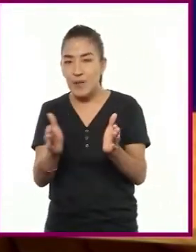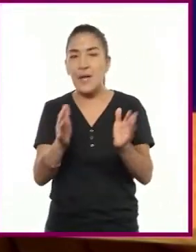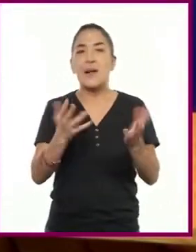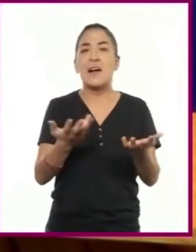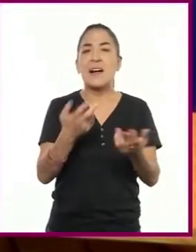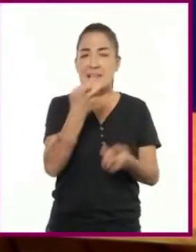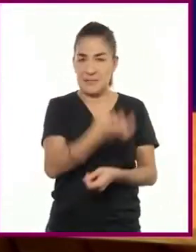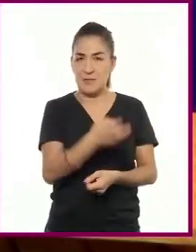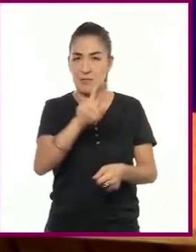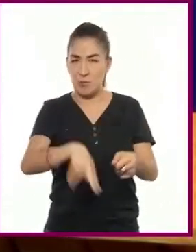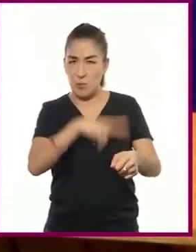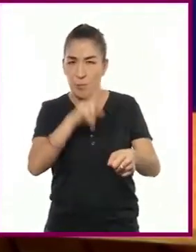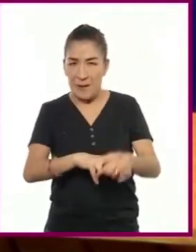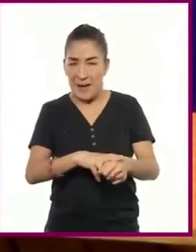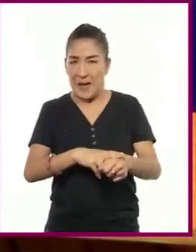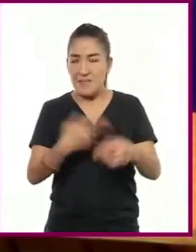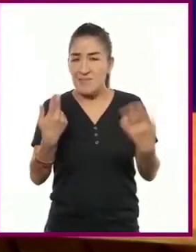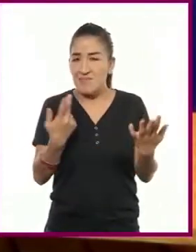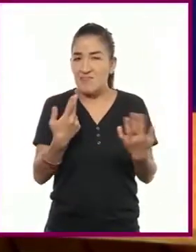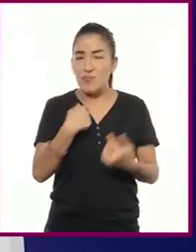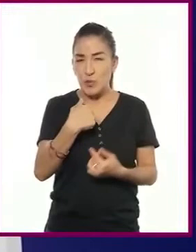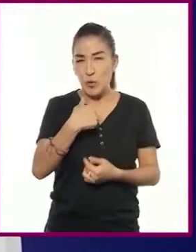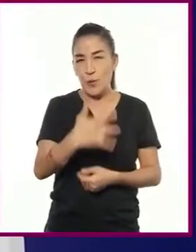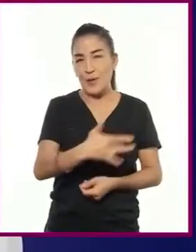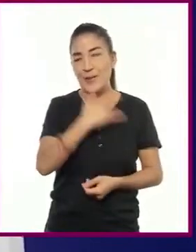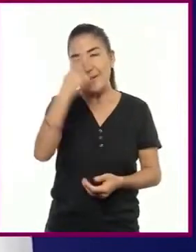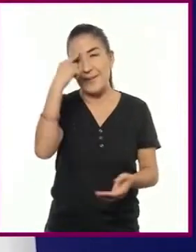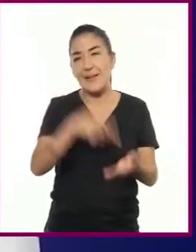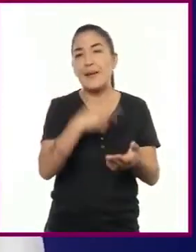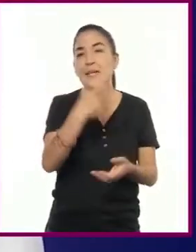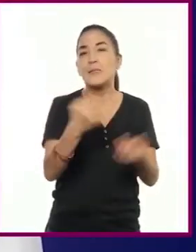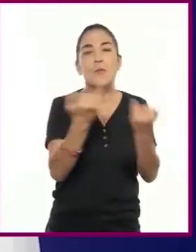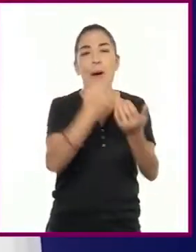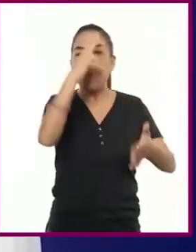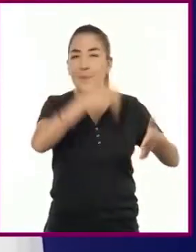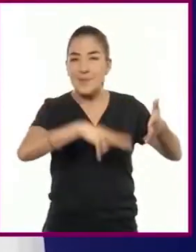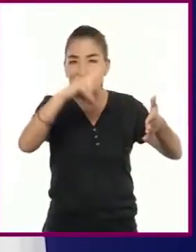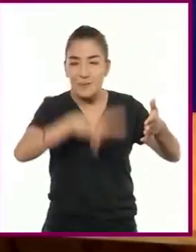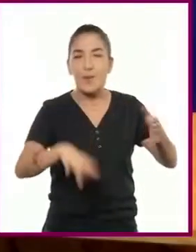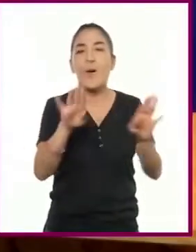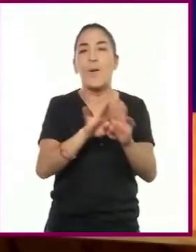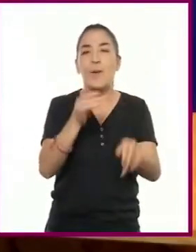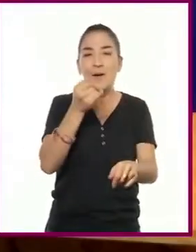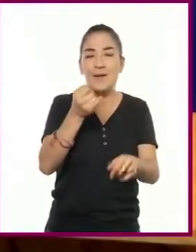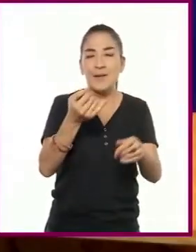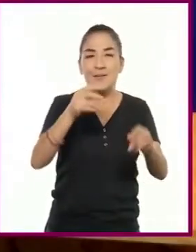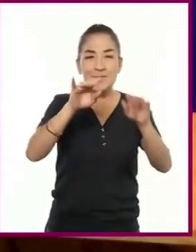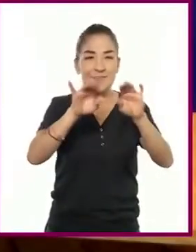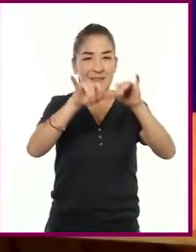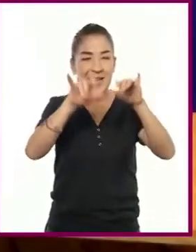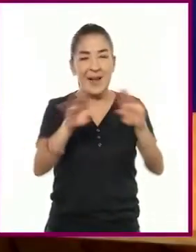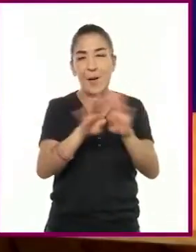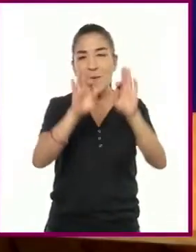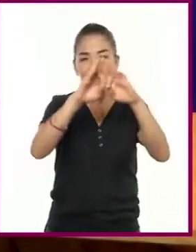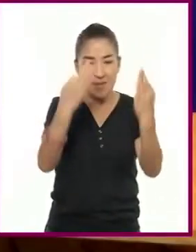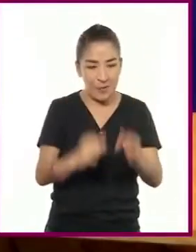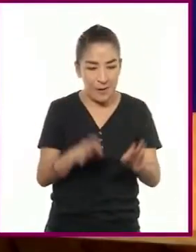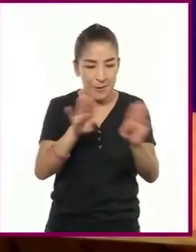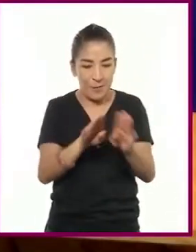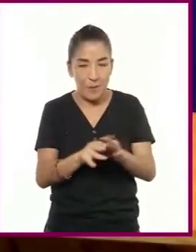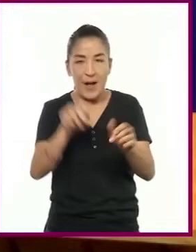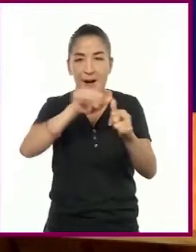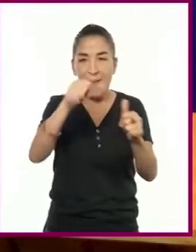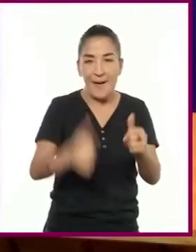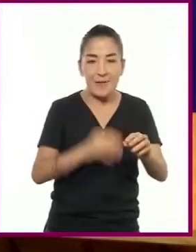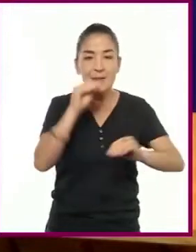así, pero me da la impresión de que así como la pintura o la escultura, la literatura también está influida por el